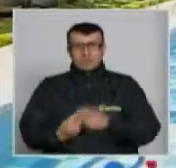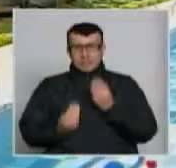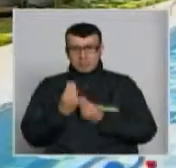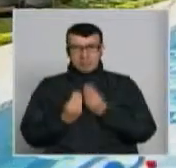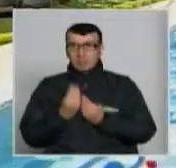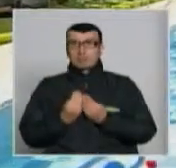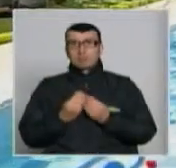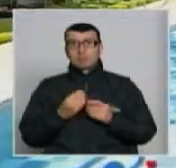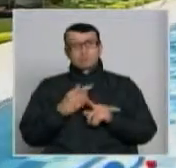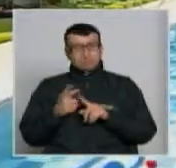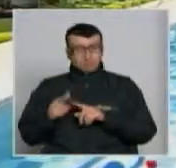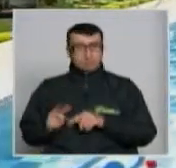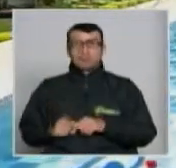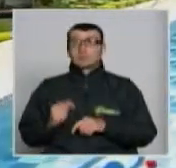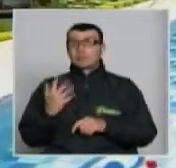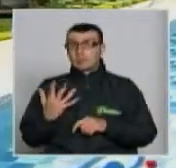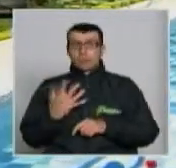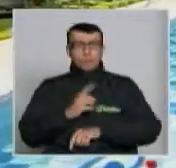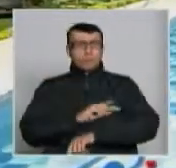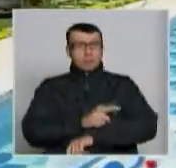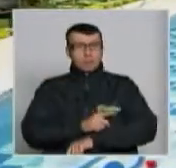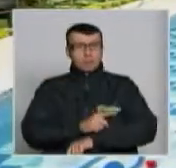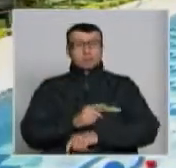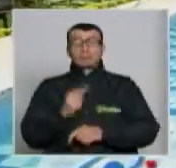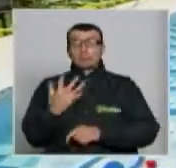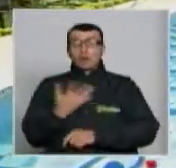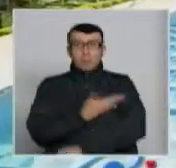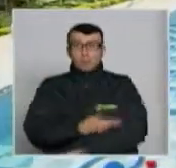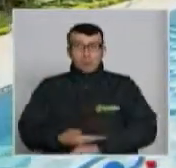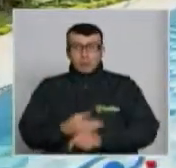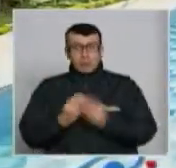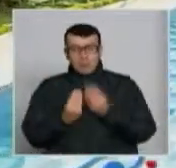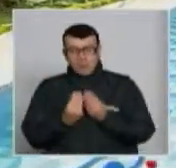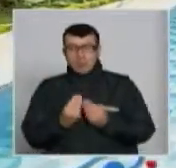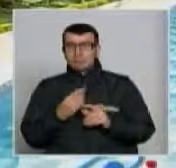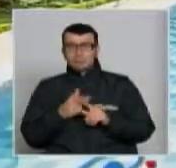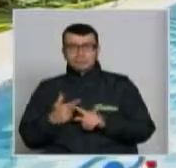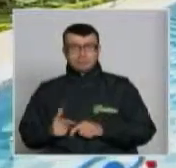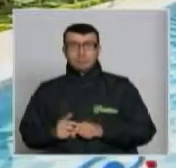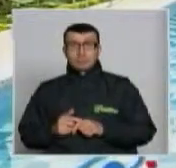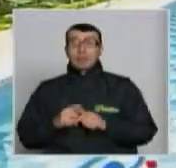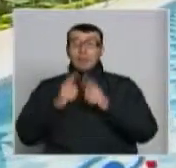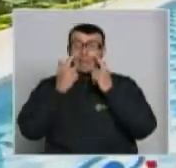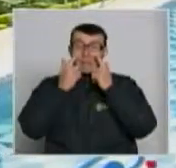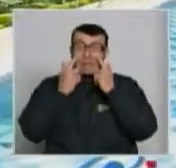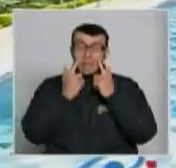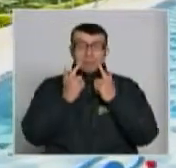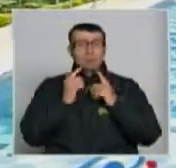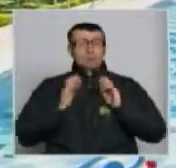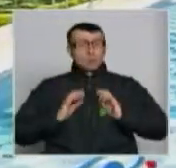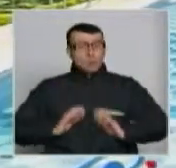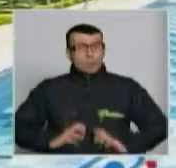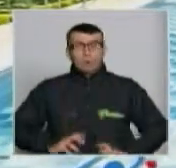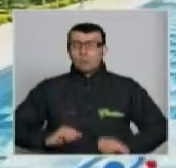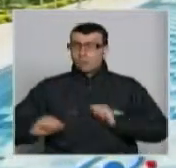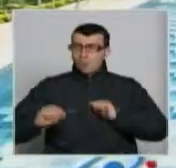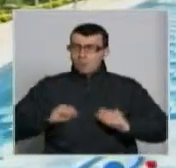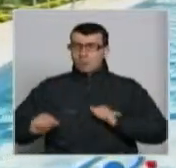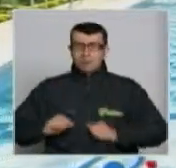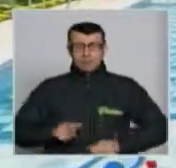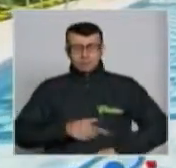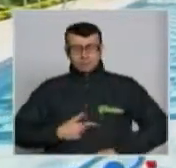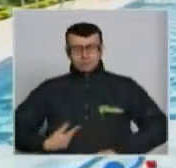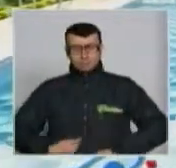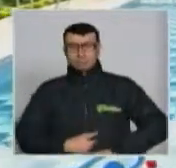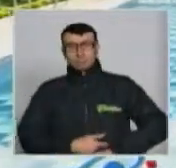segundo, 5 millones, y es impresionante todo, lágrimas, cuerpo, movimientos, intestino,